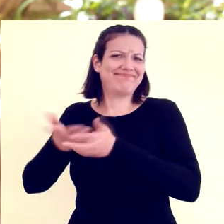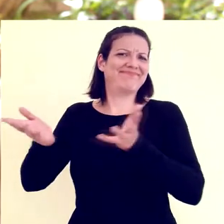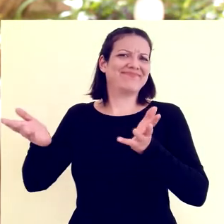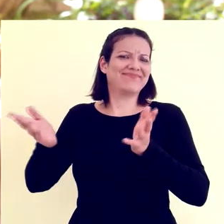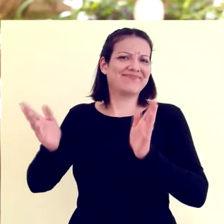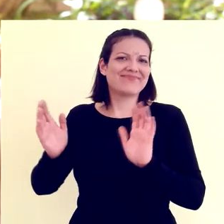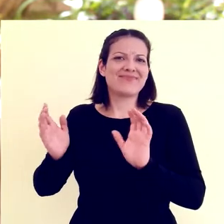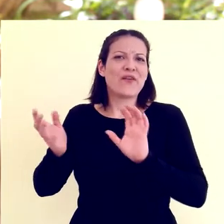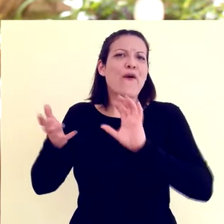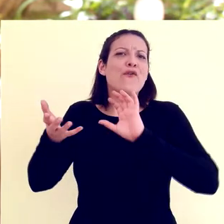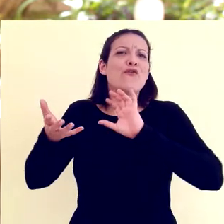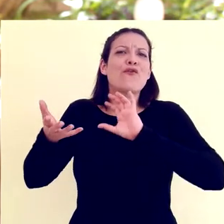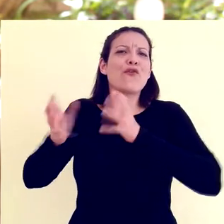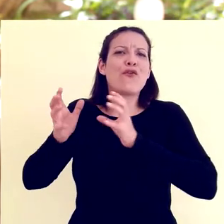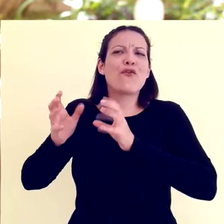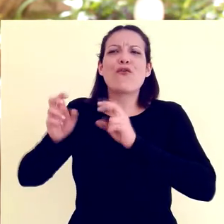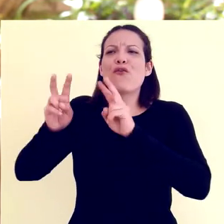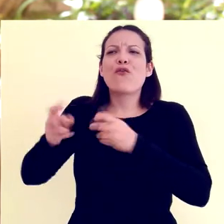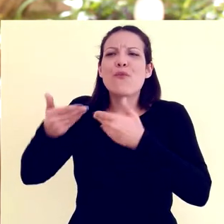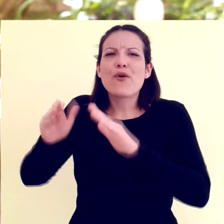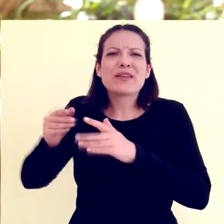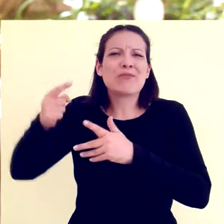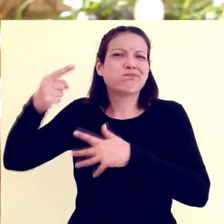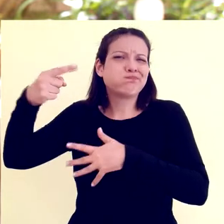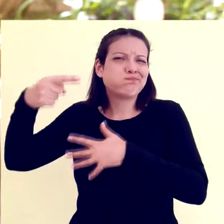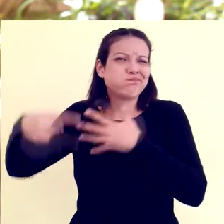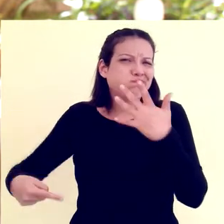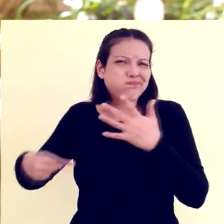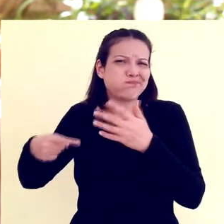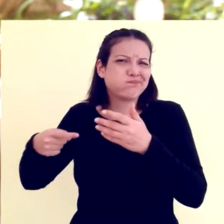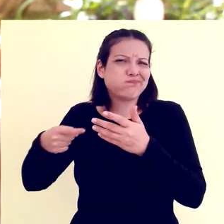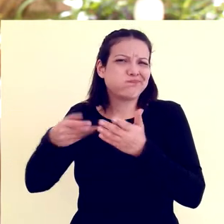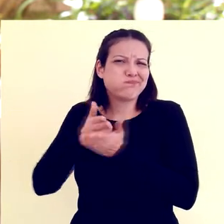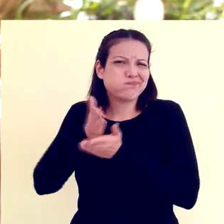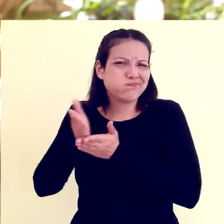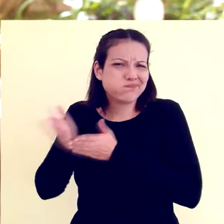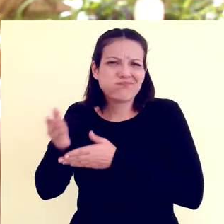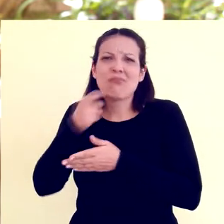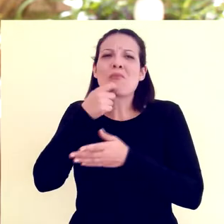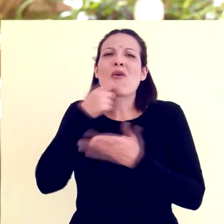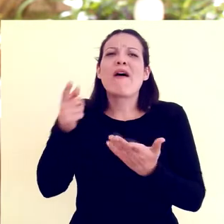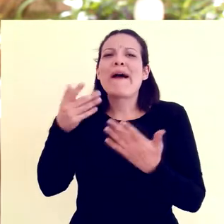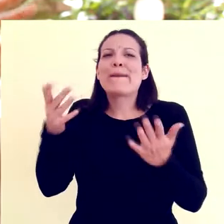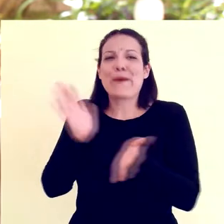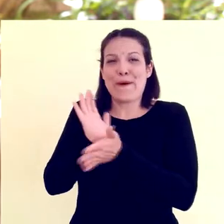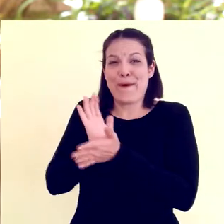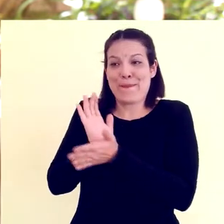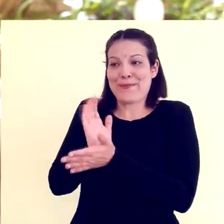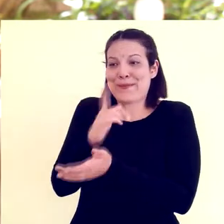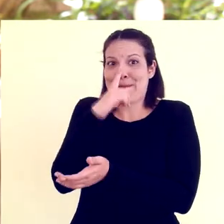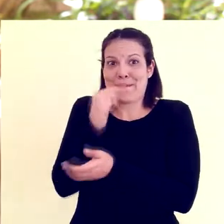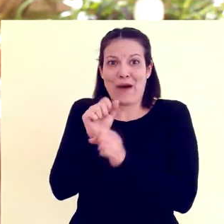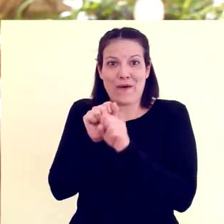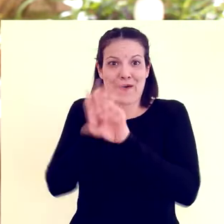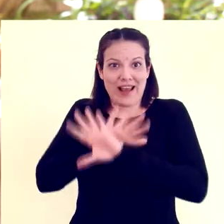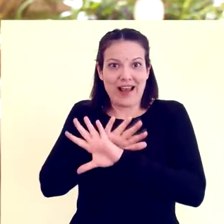que tiene un degradé de posibilidades, te diría, infinitas. ¿Viste cuando el pavo real así se abre? Bueno, y